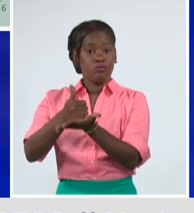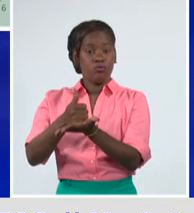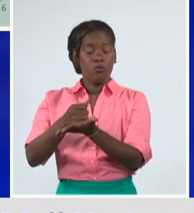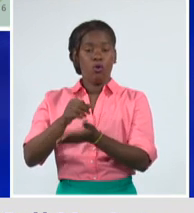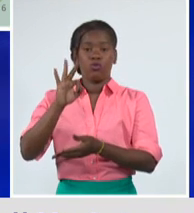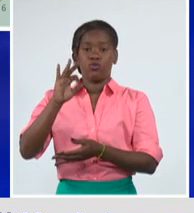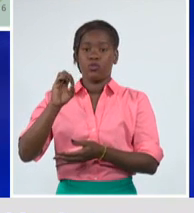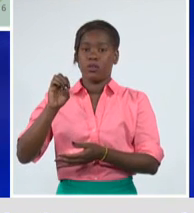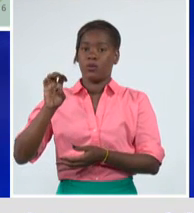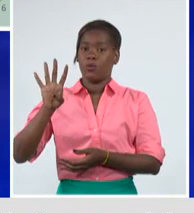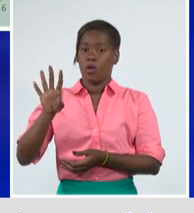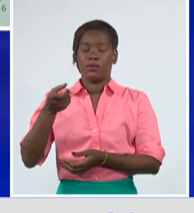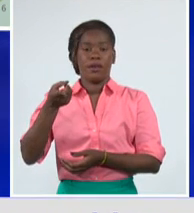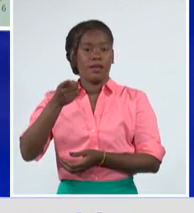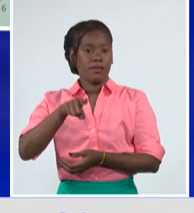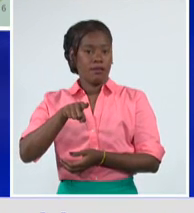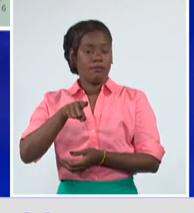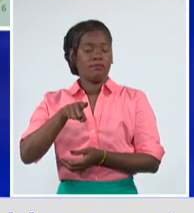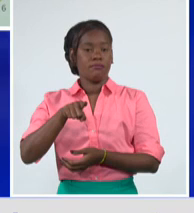hablando del